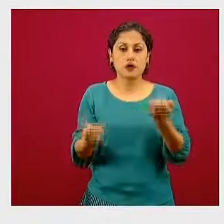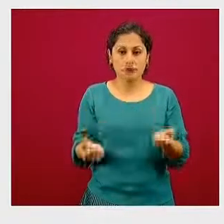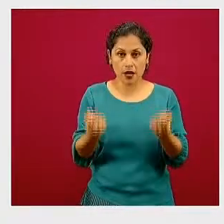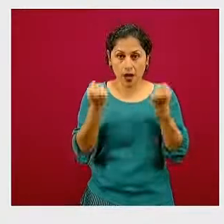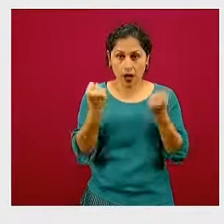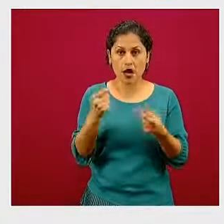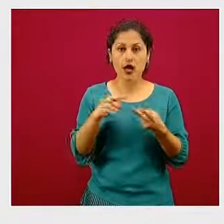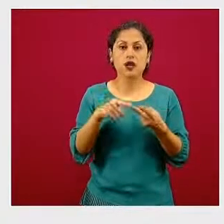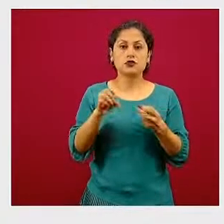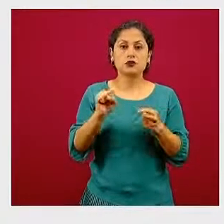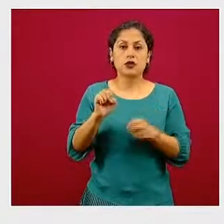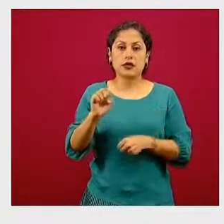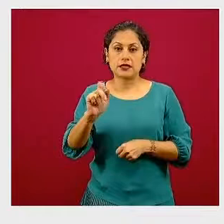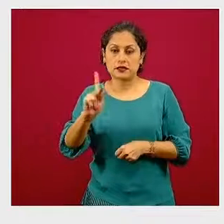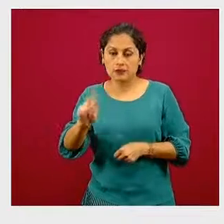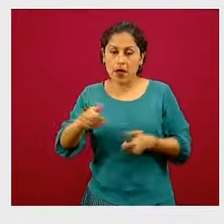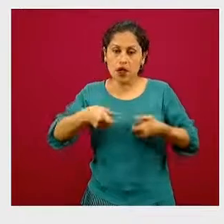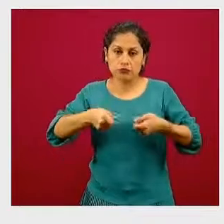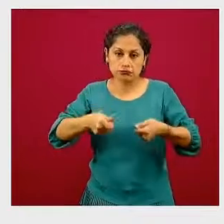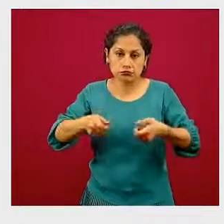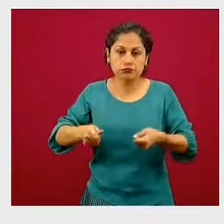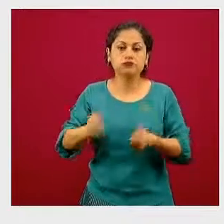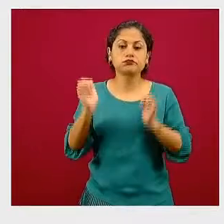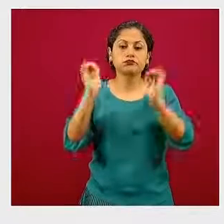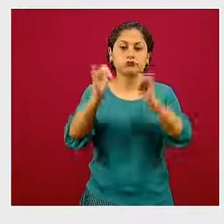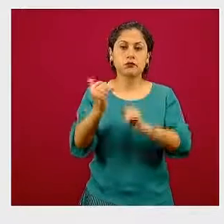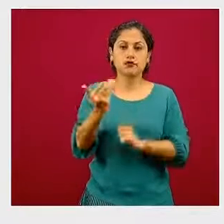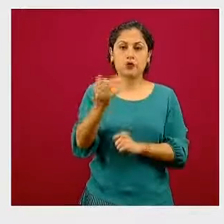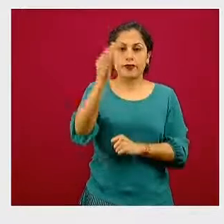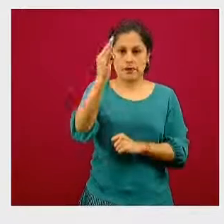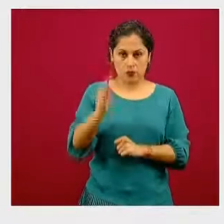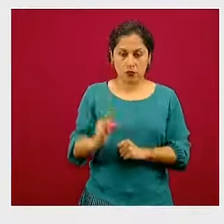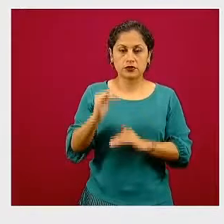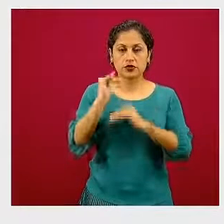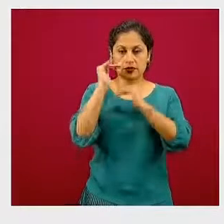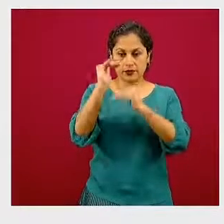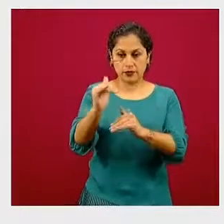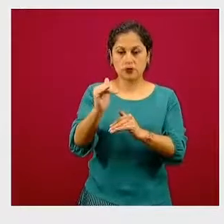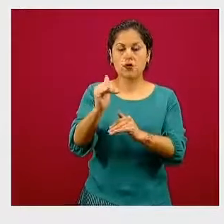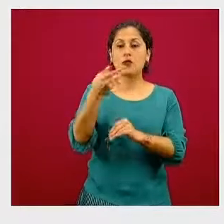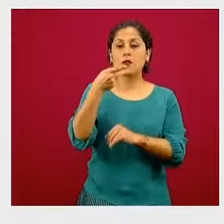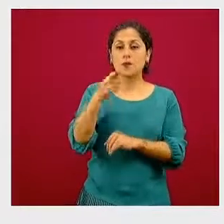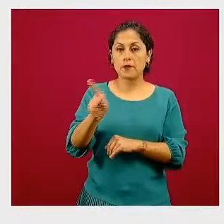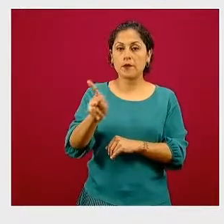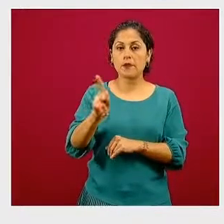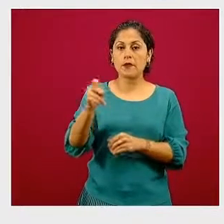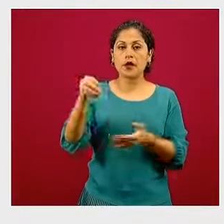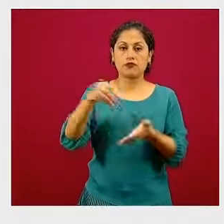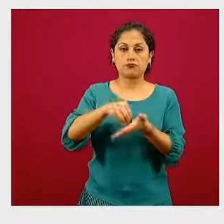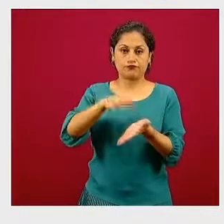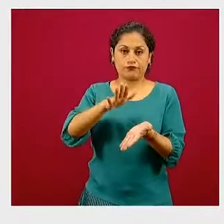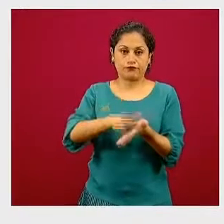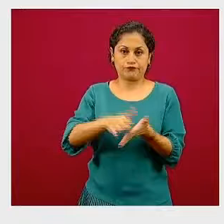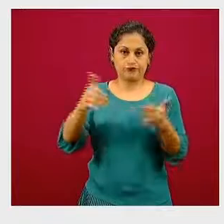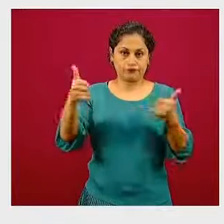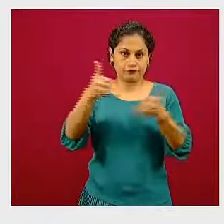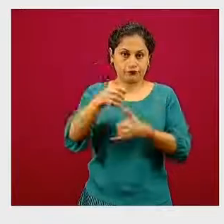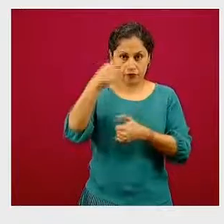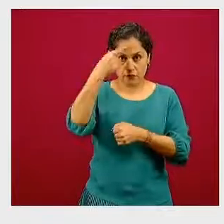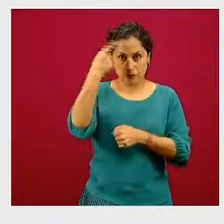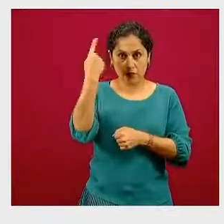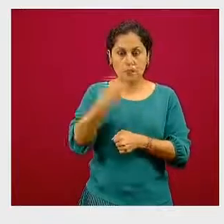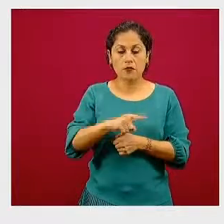similares, 50% de aforo, igual con citas para que se permitan las acciones de limpieza al interior y de